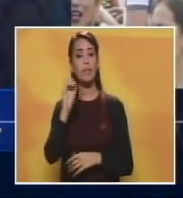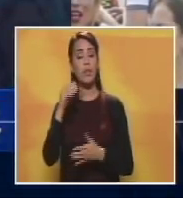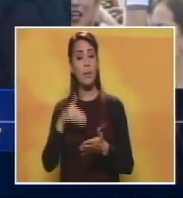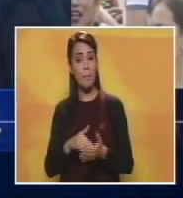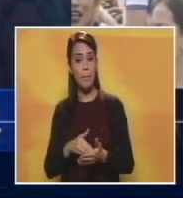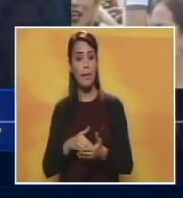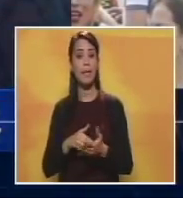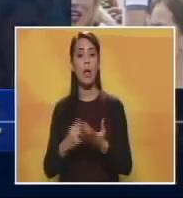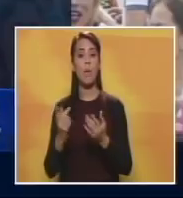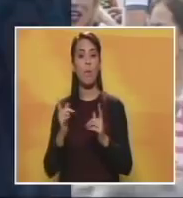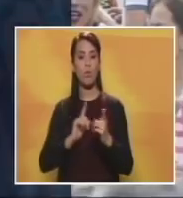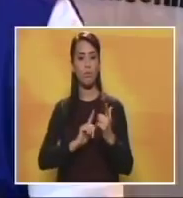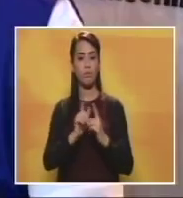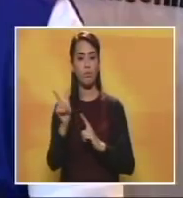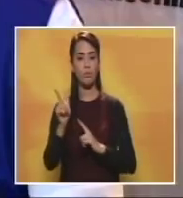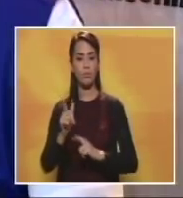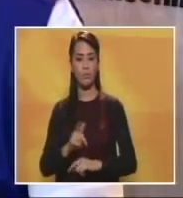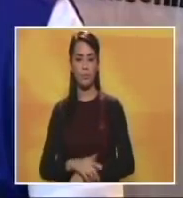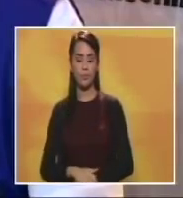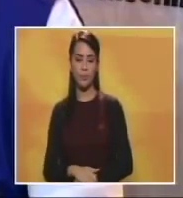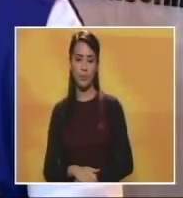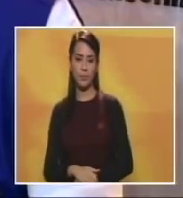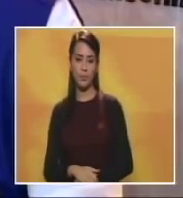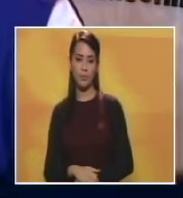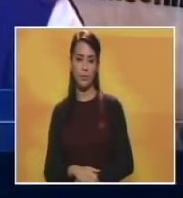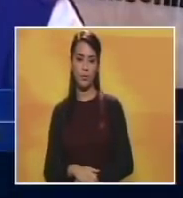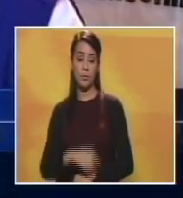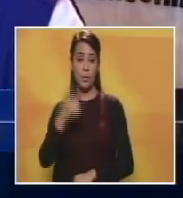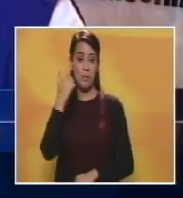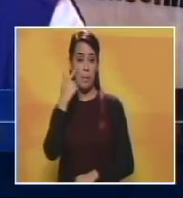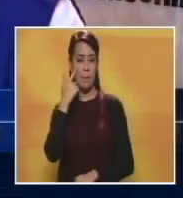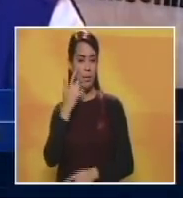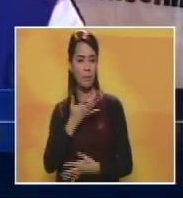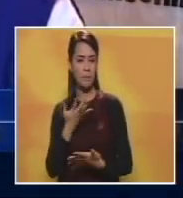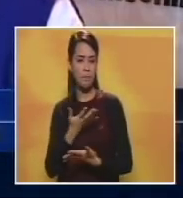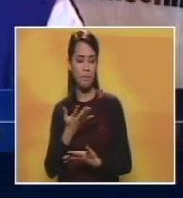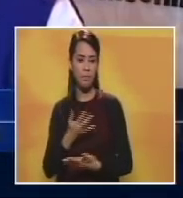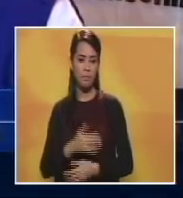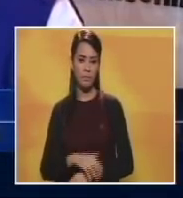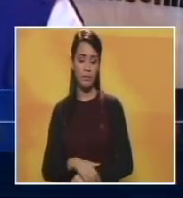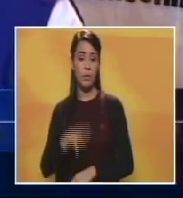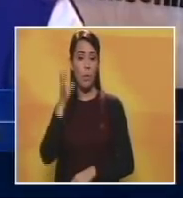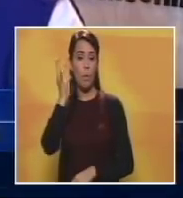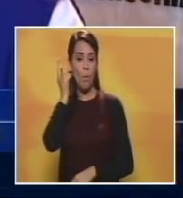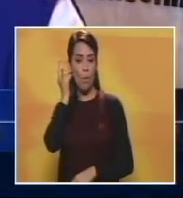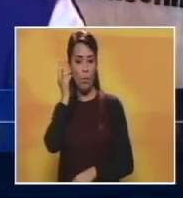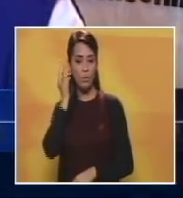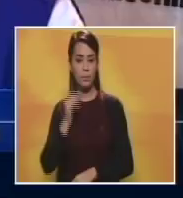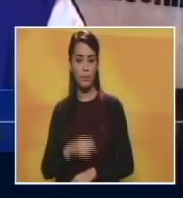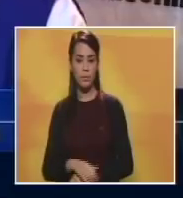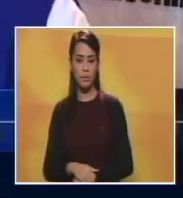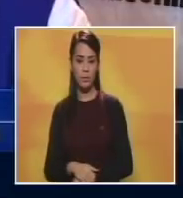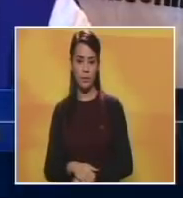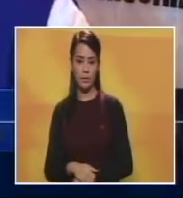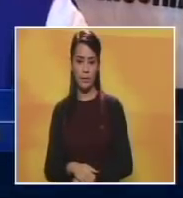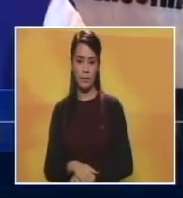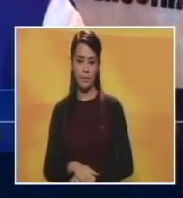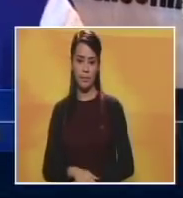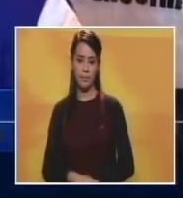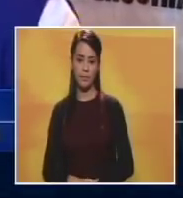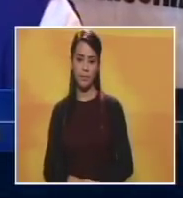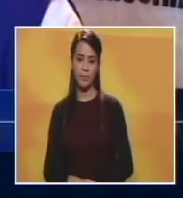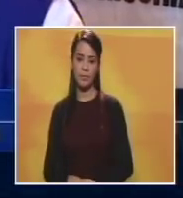Perú por vía terrestre. Se estaría captando a mujeres, ¿no?,